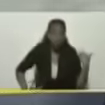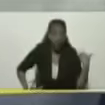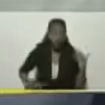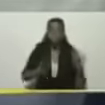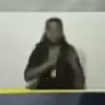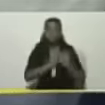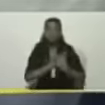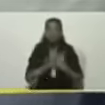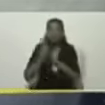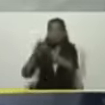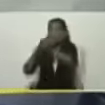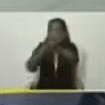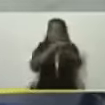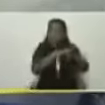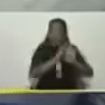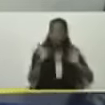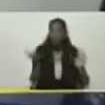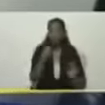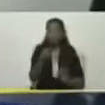Yo lo he dicho.